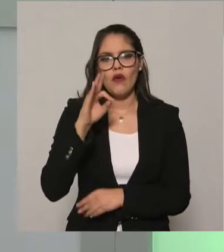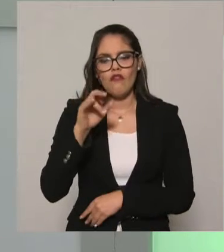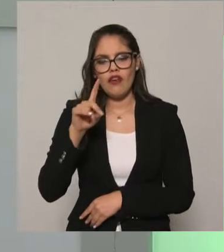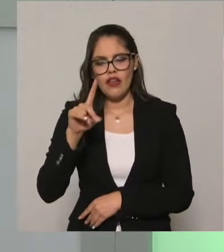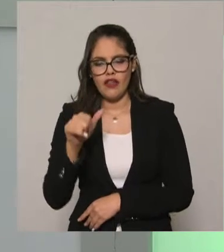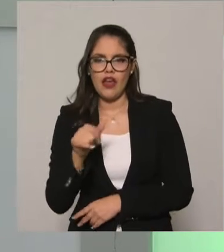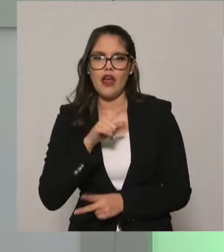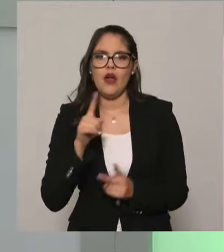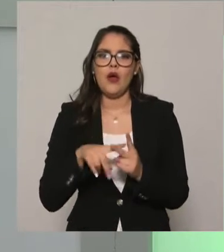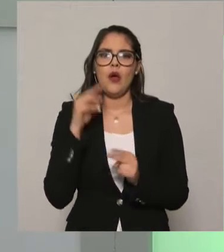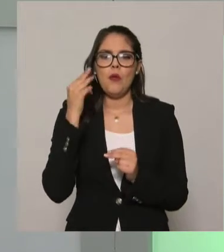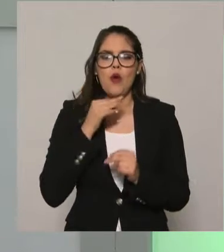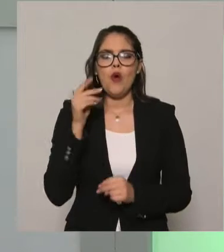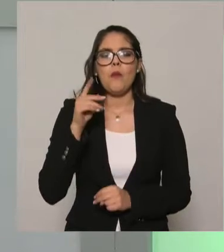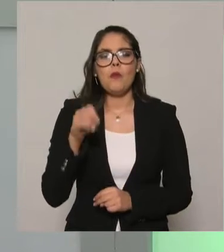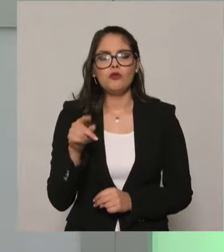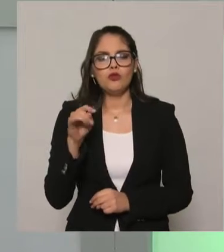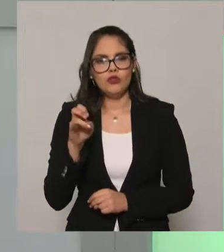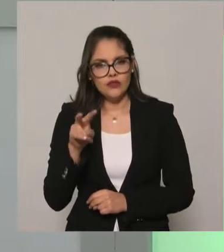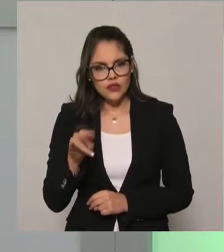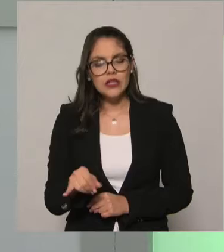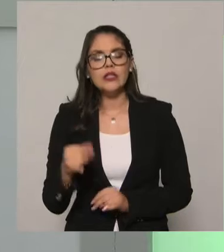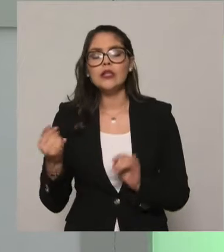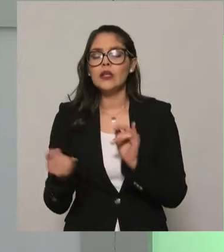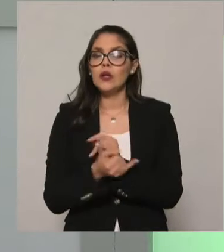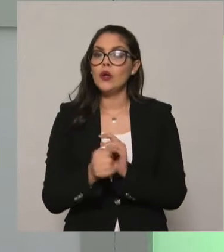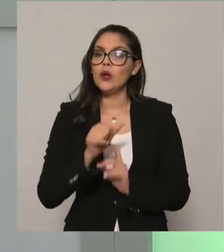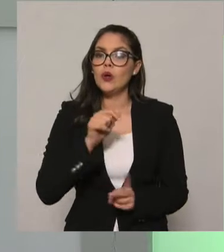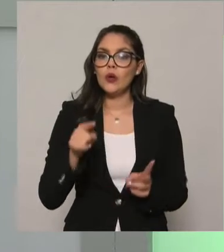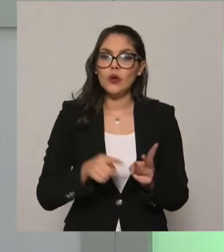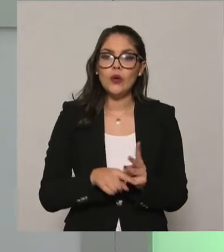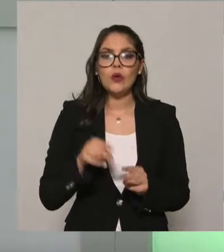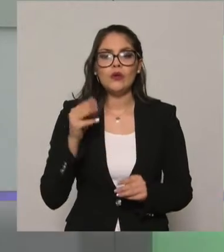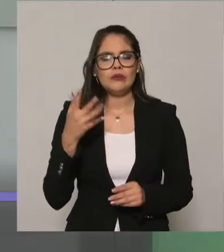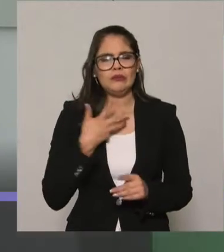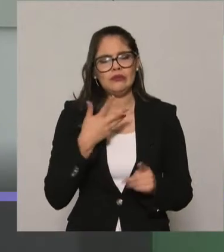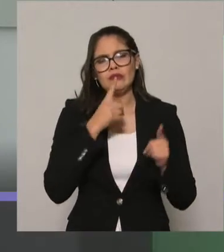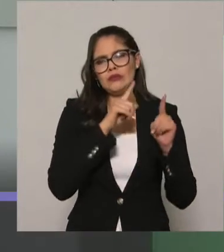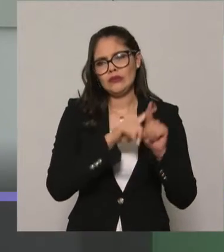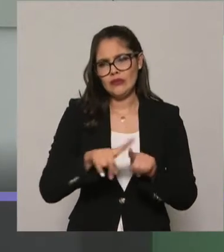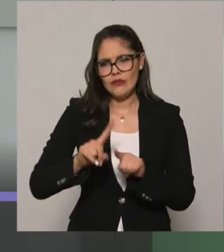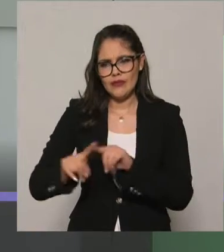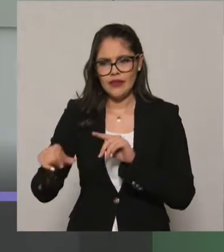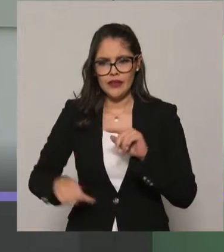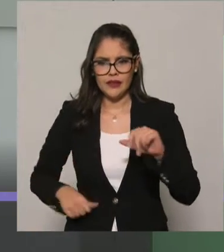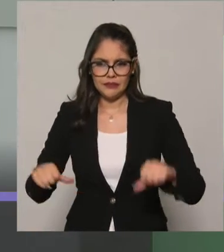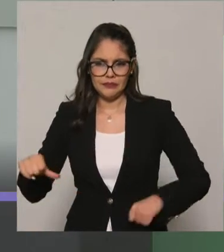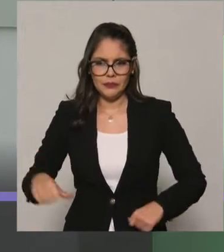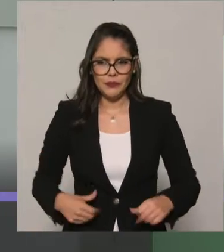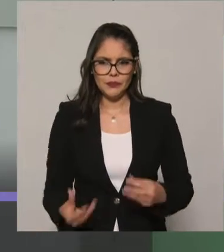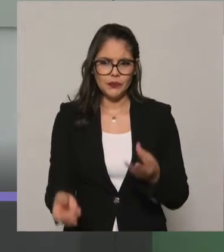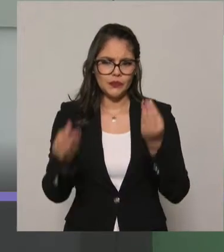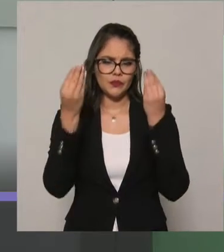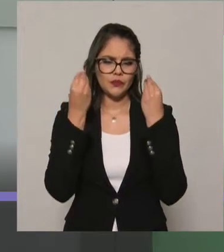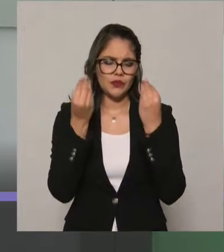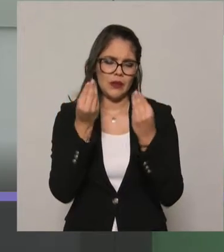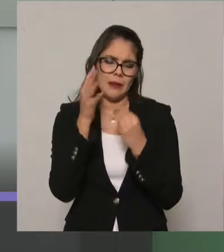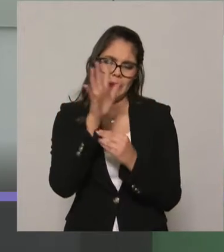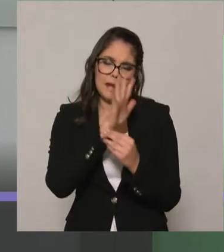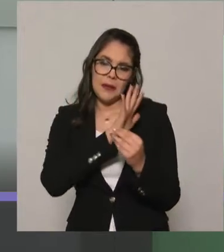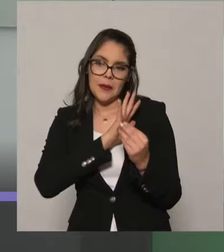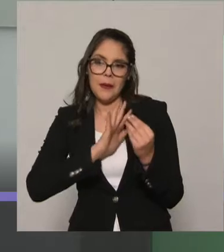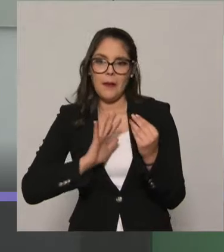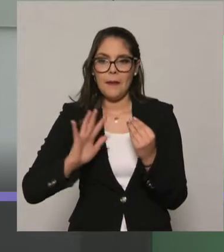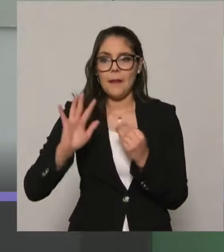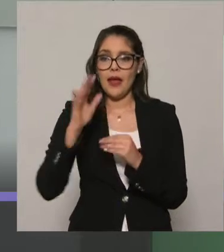también, que vale mucho la pena conocer. Tienes una cantidad de actividades en los alrededores, nuevamente